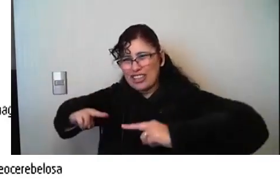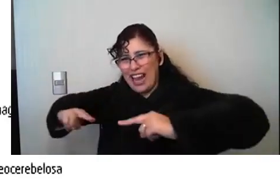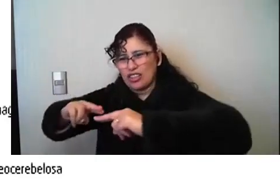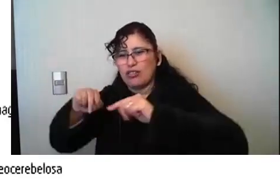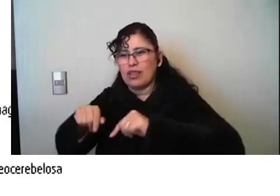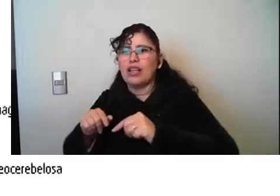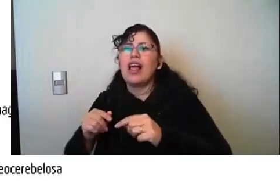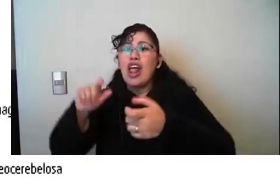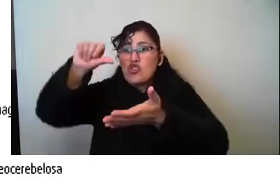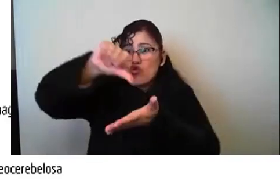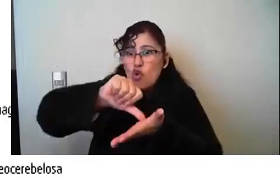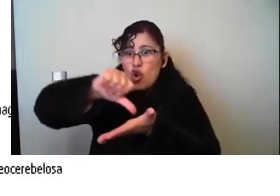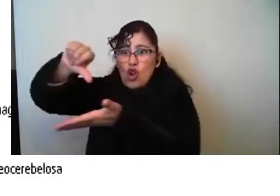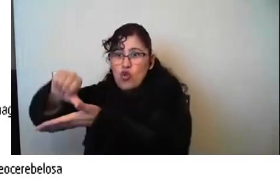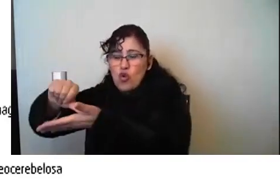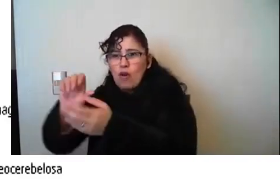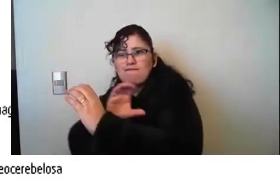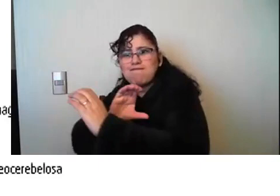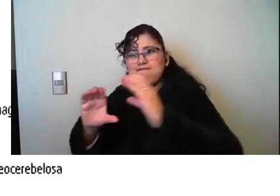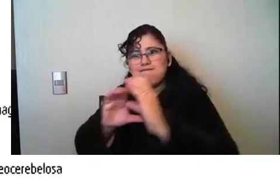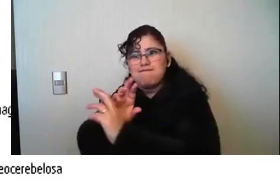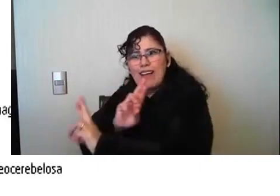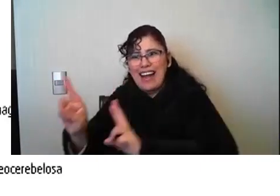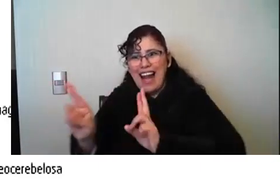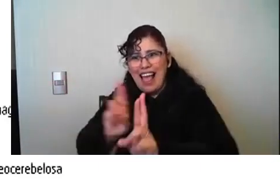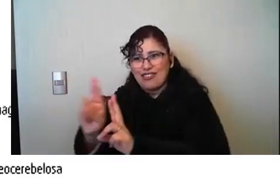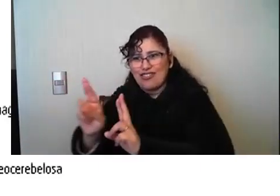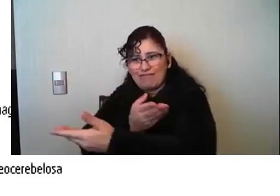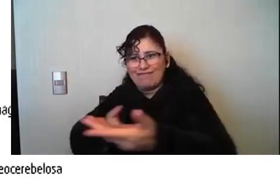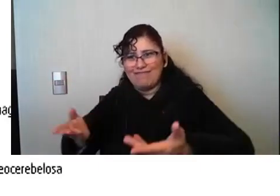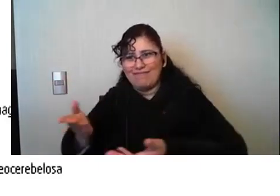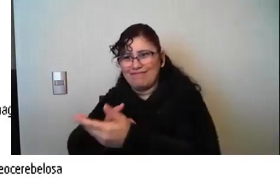otro, ¿ya? Eso lo vamos a ir mencionando un poco más adelante.